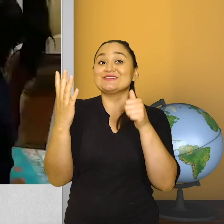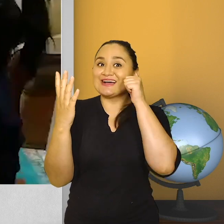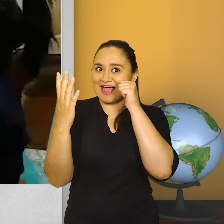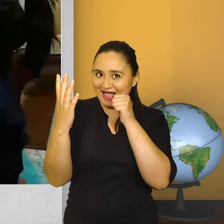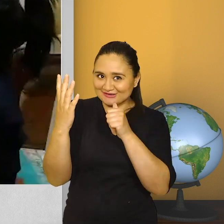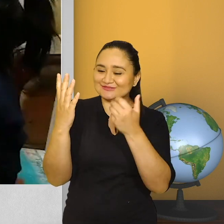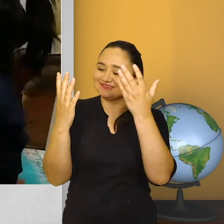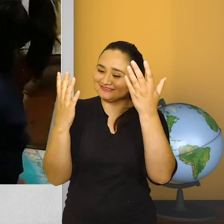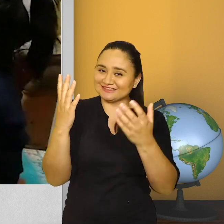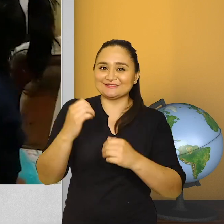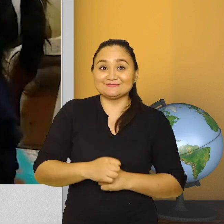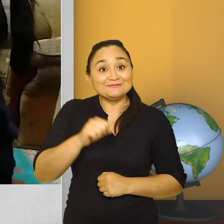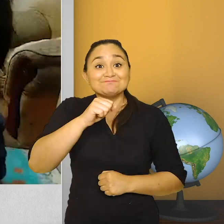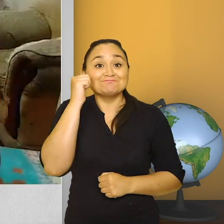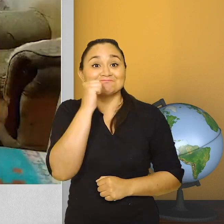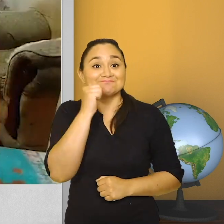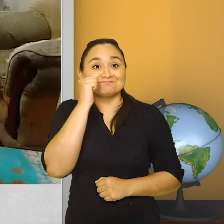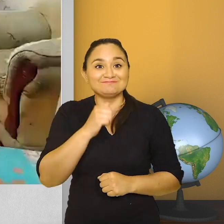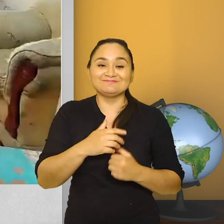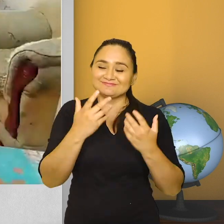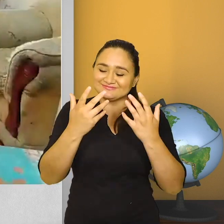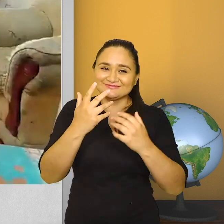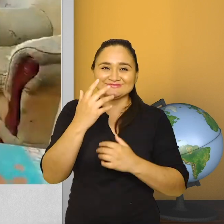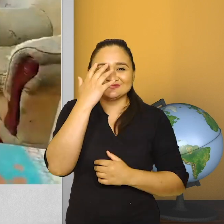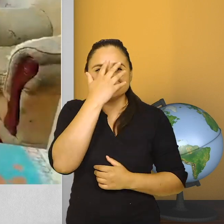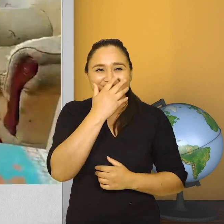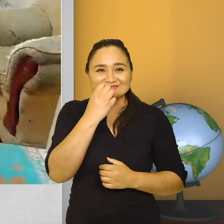manito? ¡Azul!